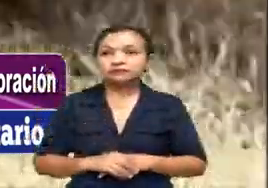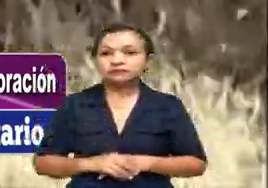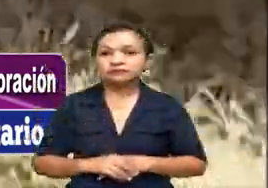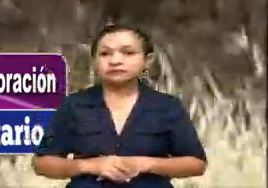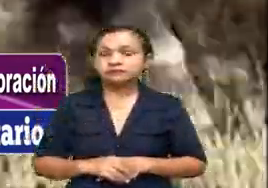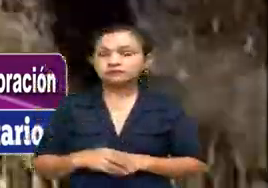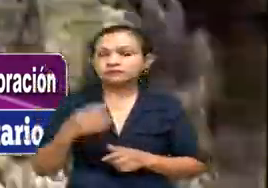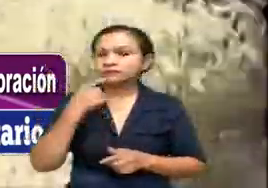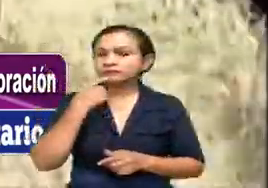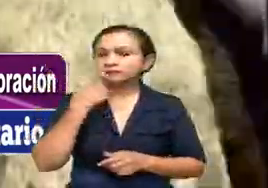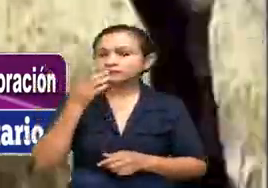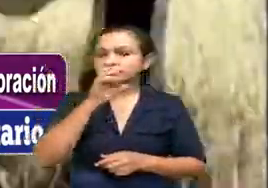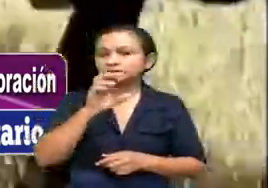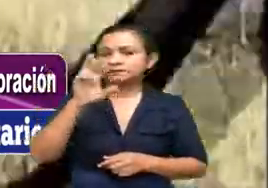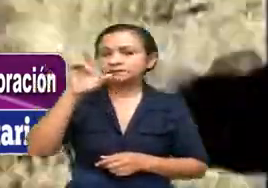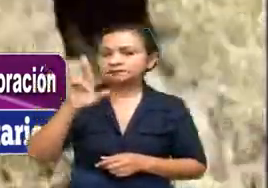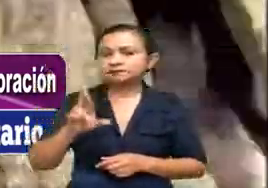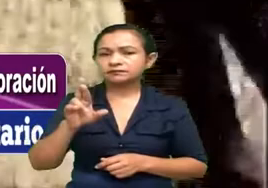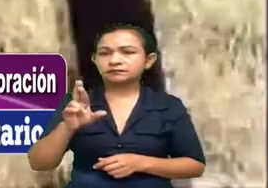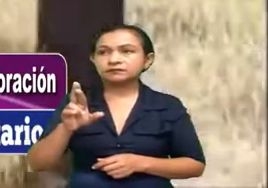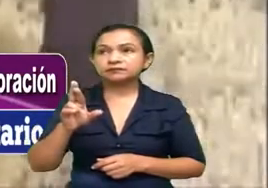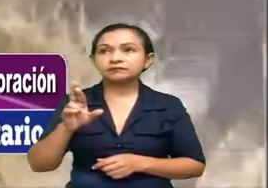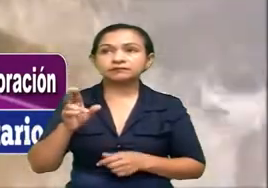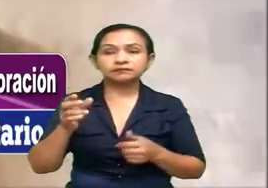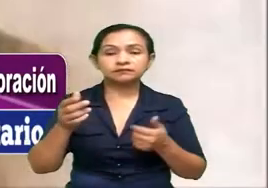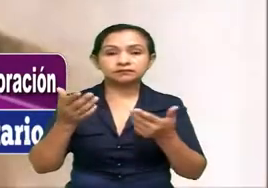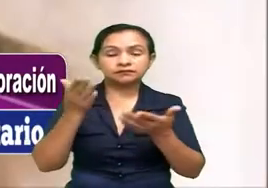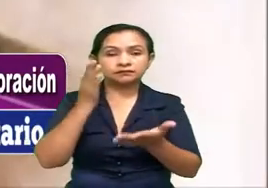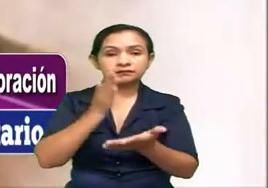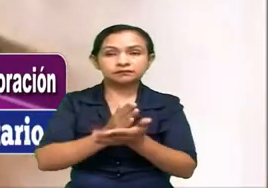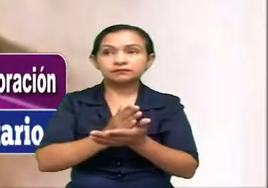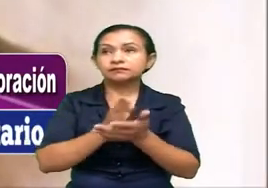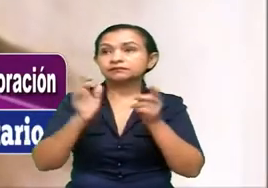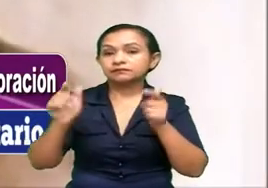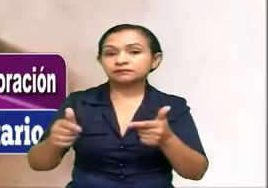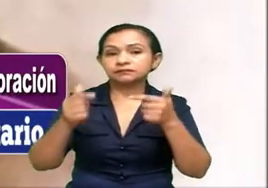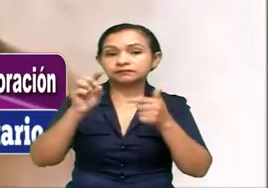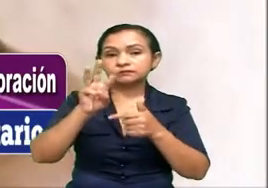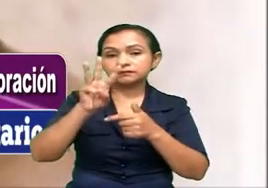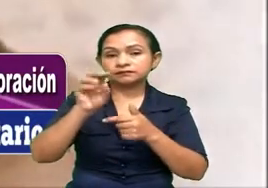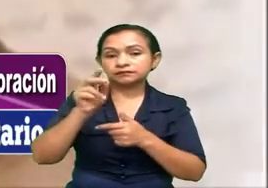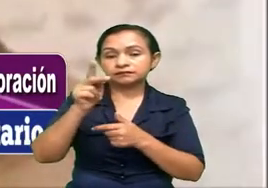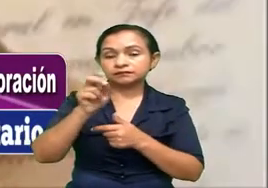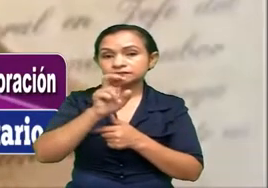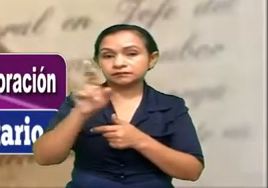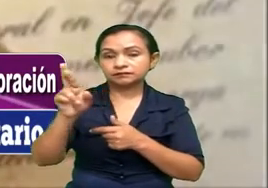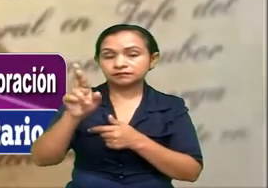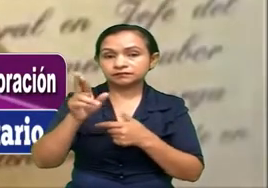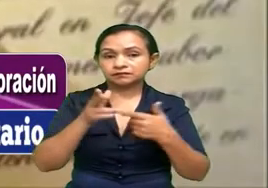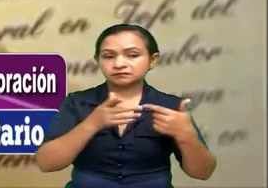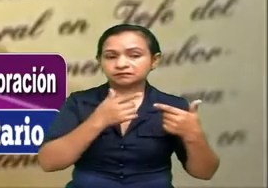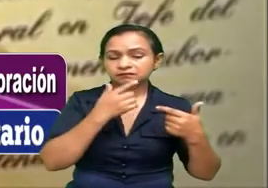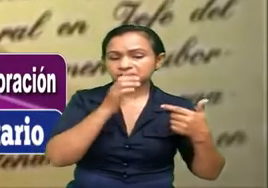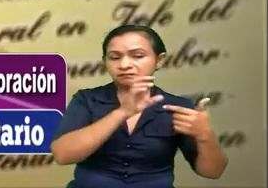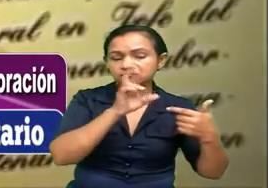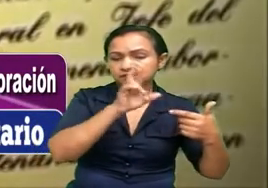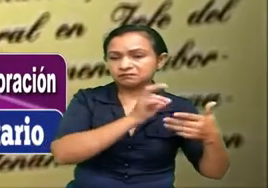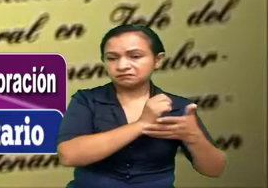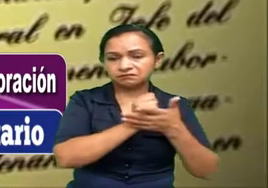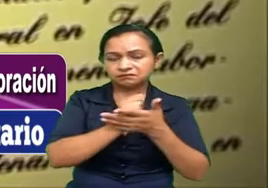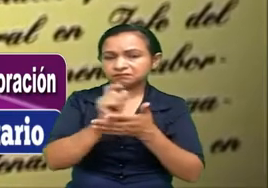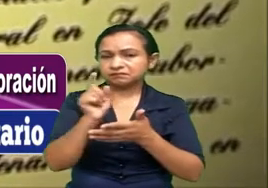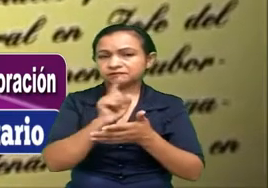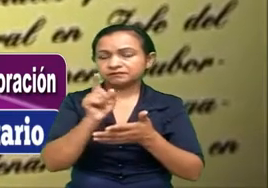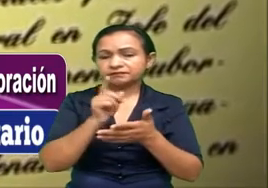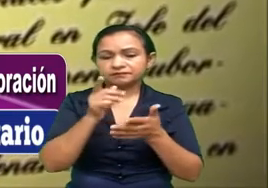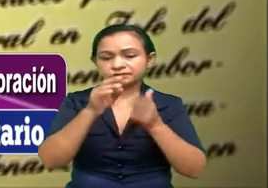Rica decide enfrentarse a William Walker? Porque sabemos que no era para contribuir a la paz